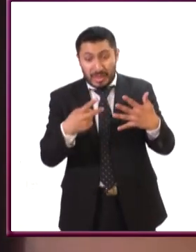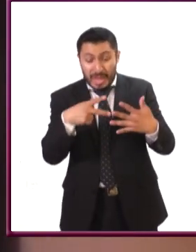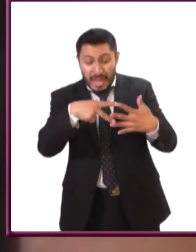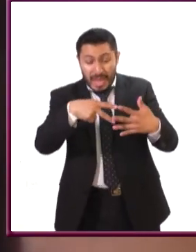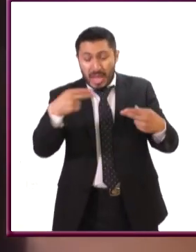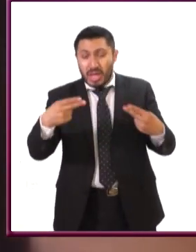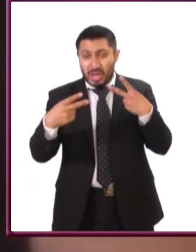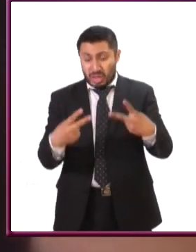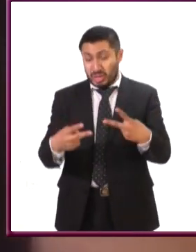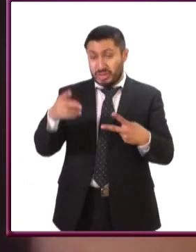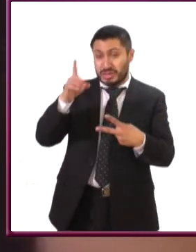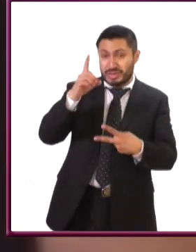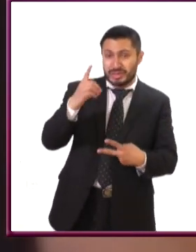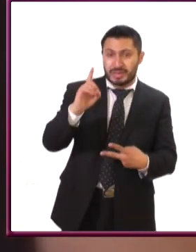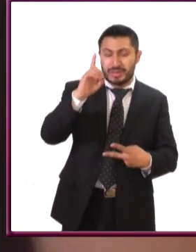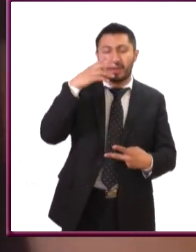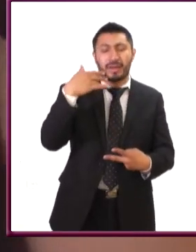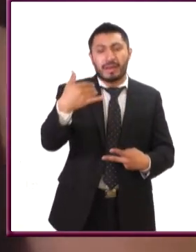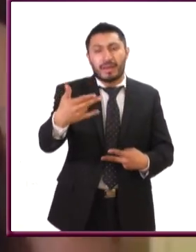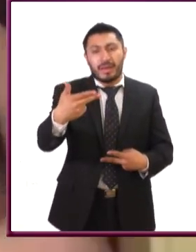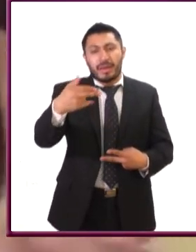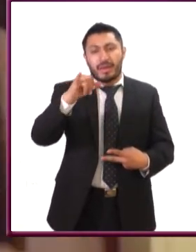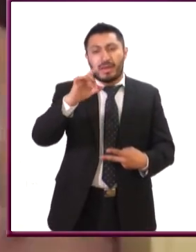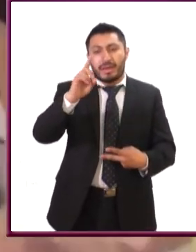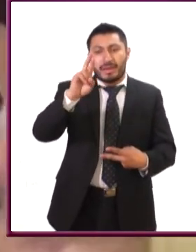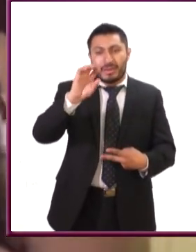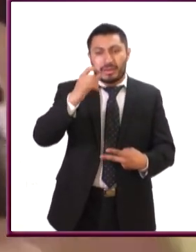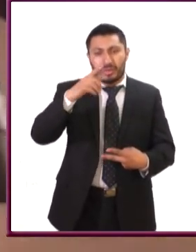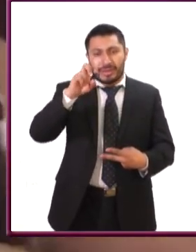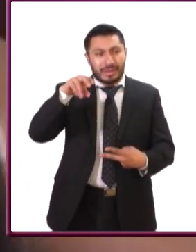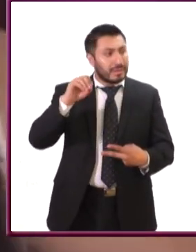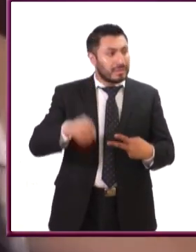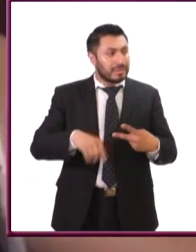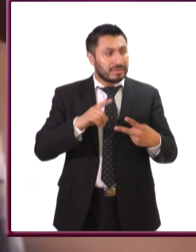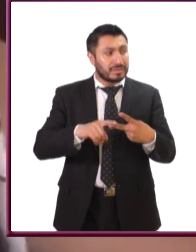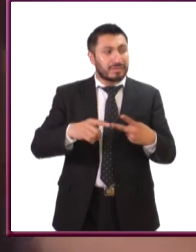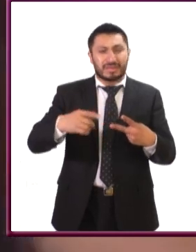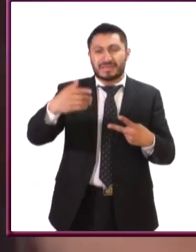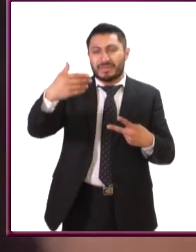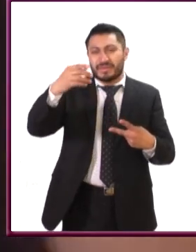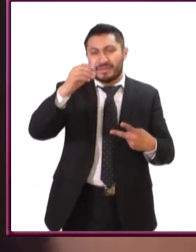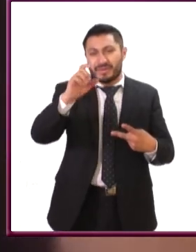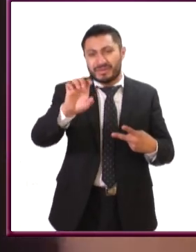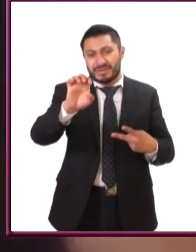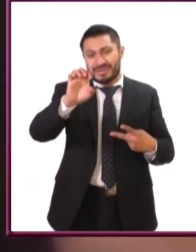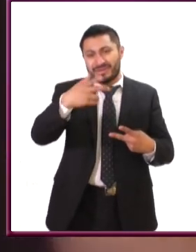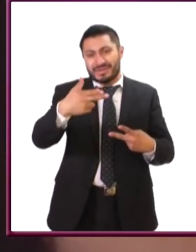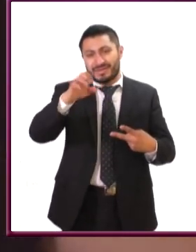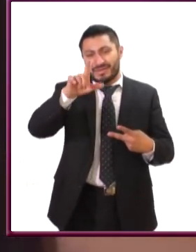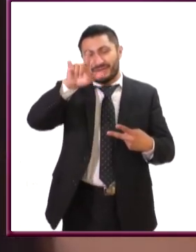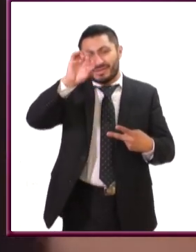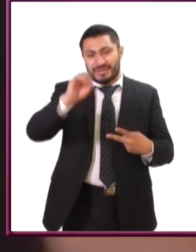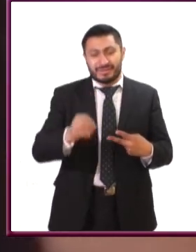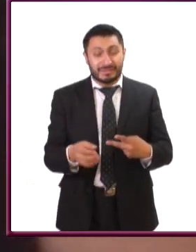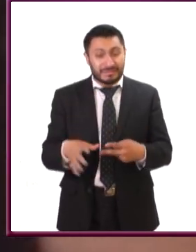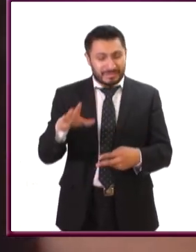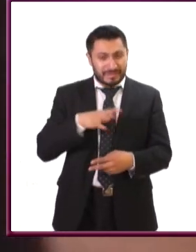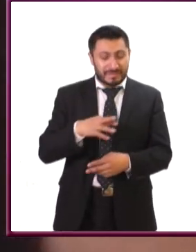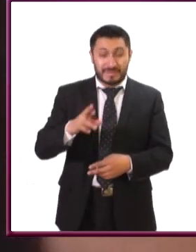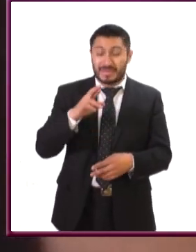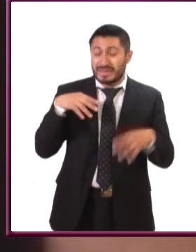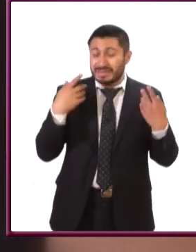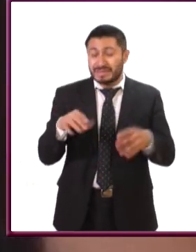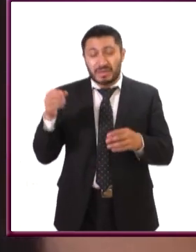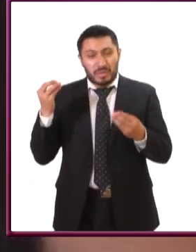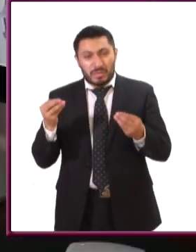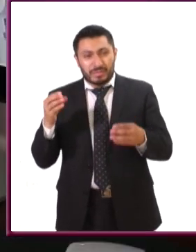y helio. Cuando era el universo en sus etapas muy tempranas, era muy caliente y podía